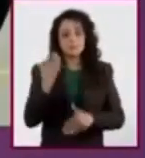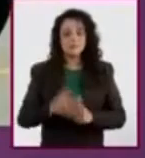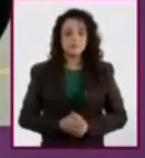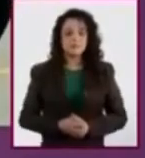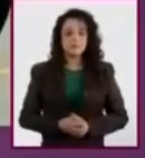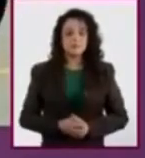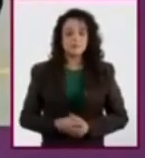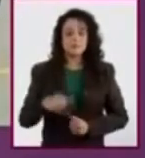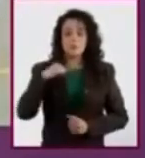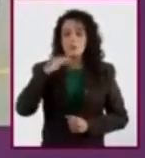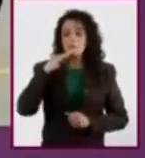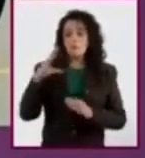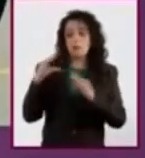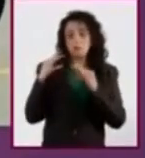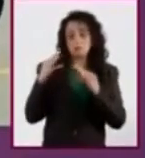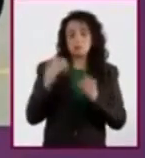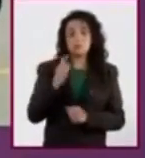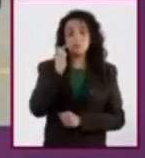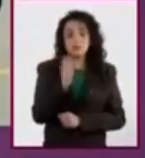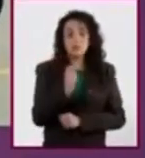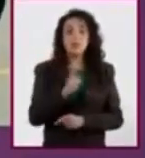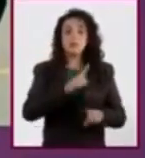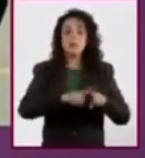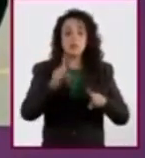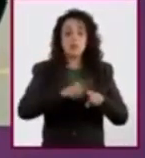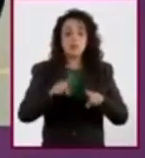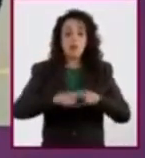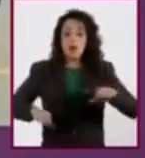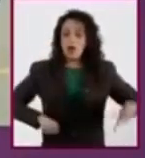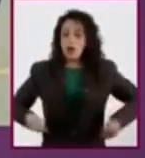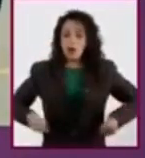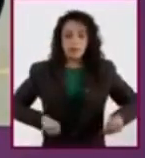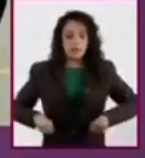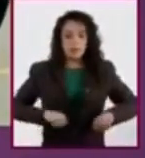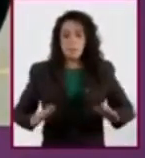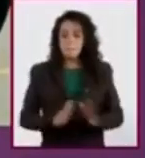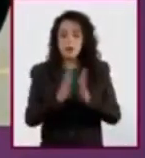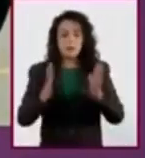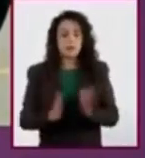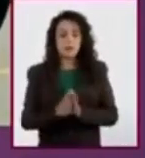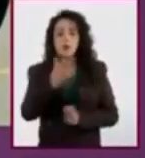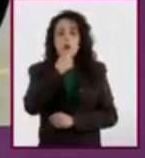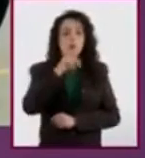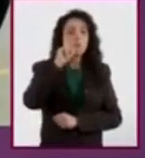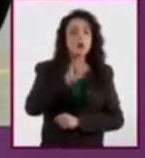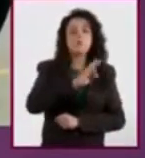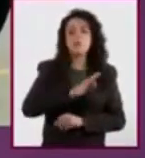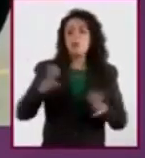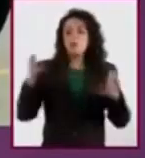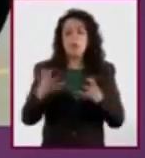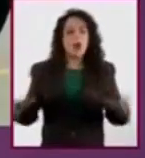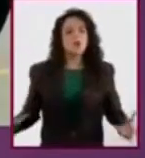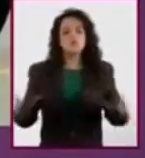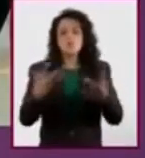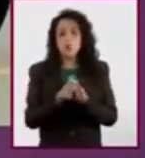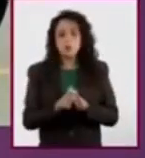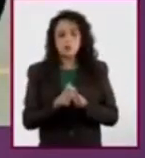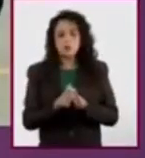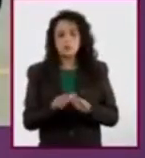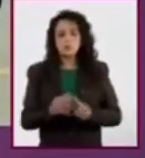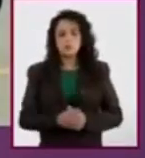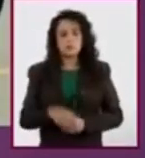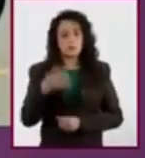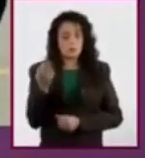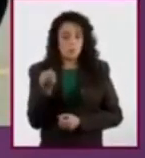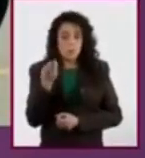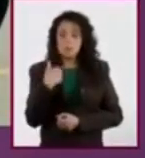me han enseñado a participar en todas las actividades. He aprendido que tanto hombres como mujeres podemos realizarlas de manera conjunta y complementaria, así